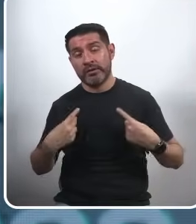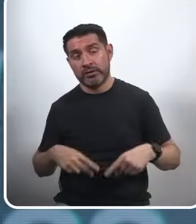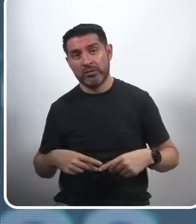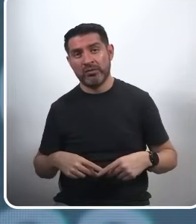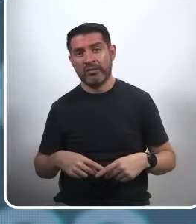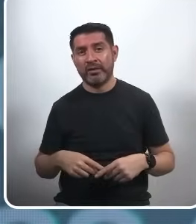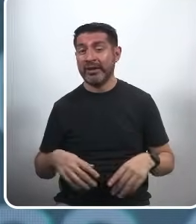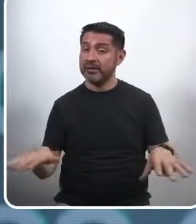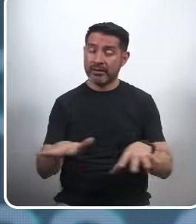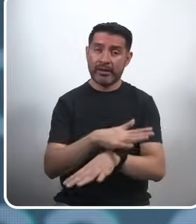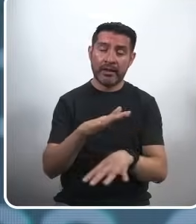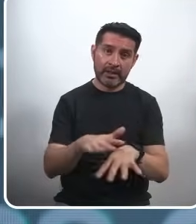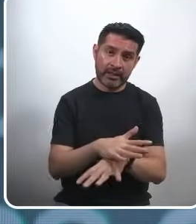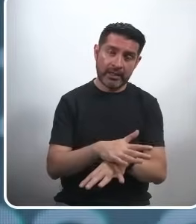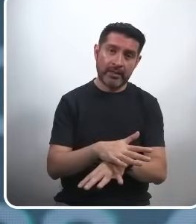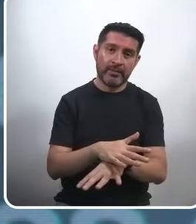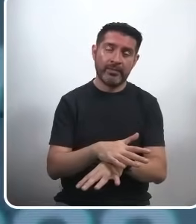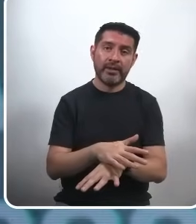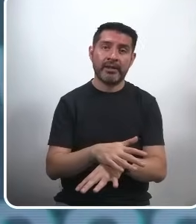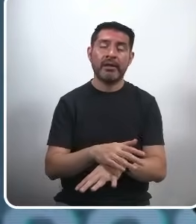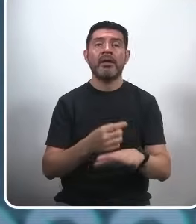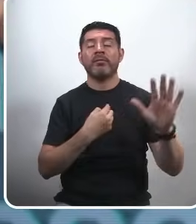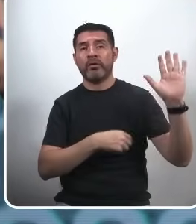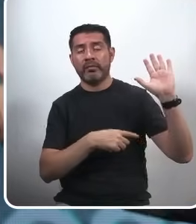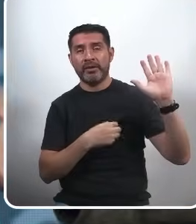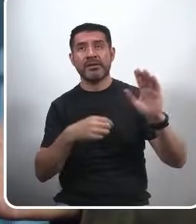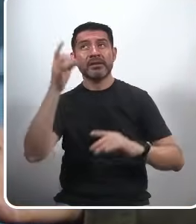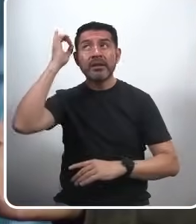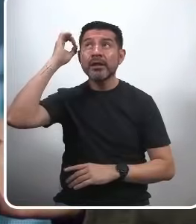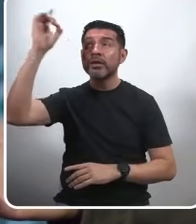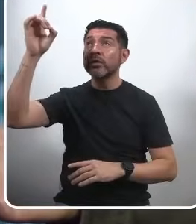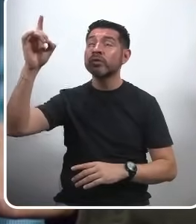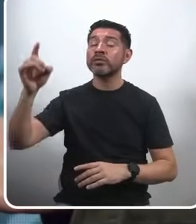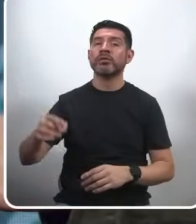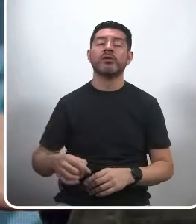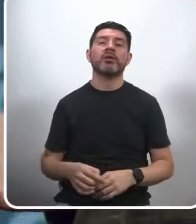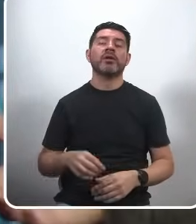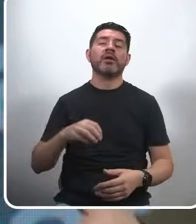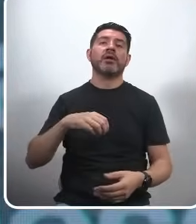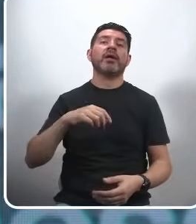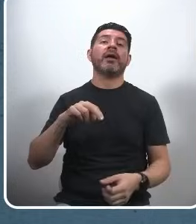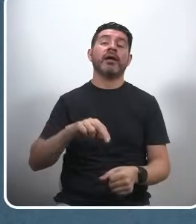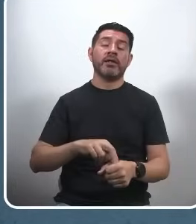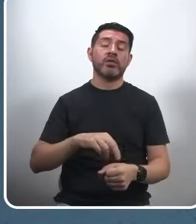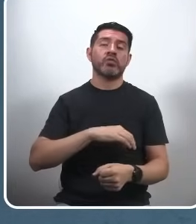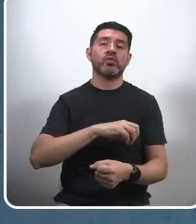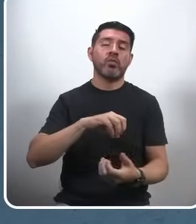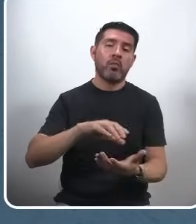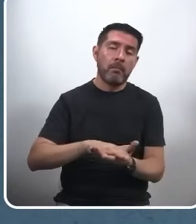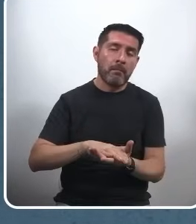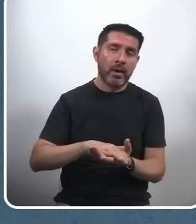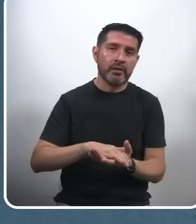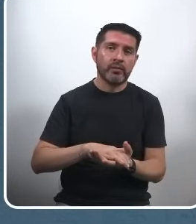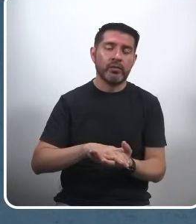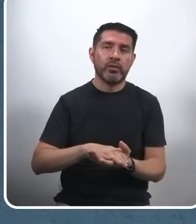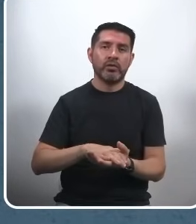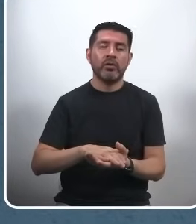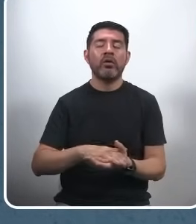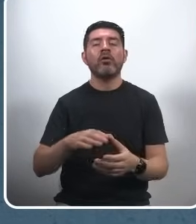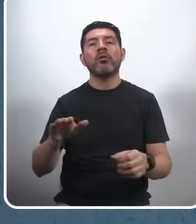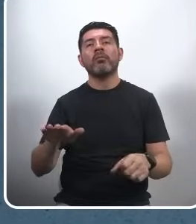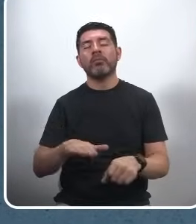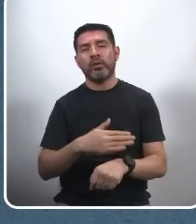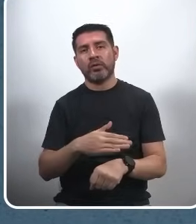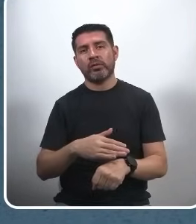las promesas de Dios para su matrimonio por gratificar su paladar sexual. Muchos arruinan